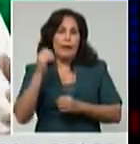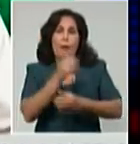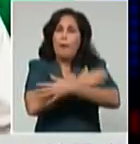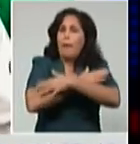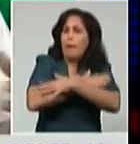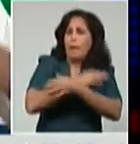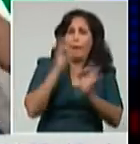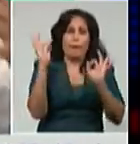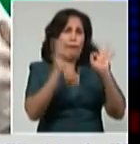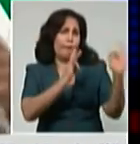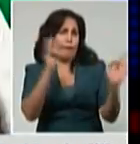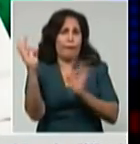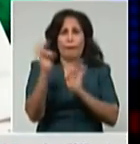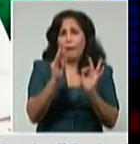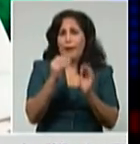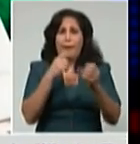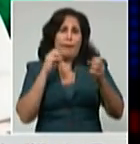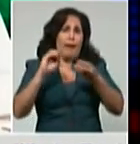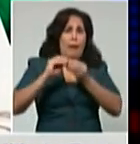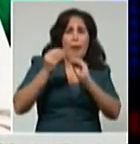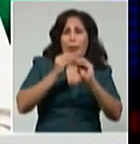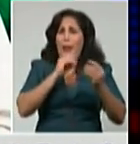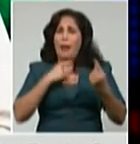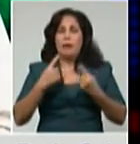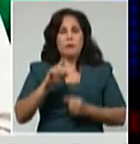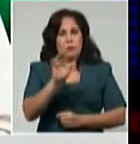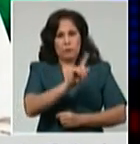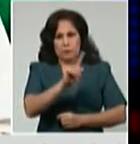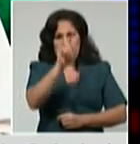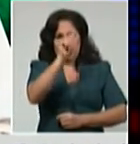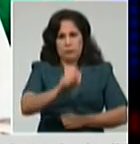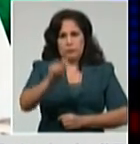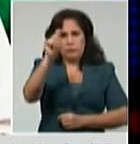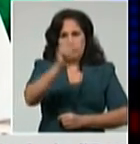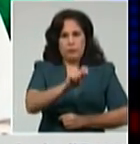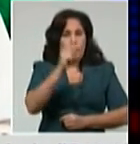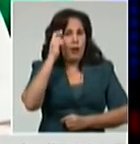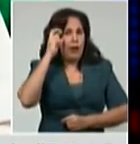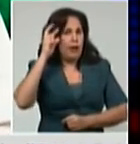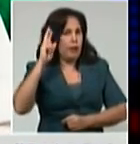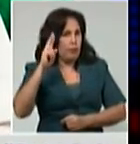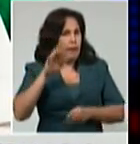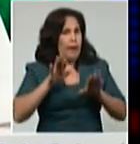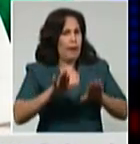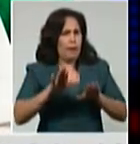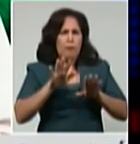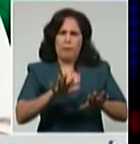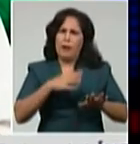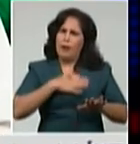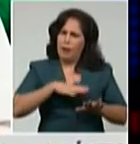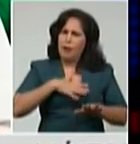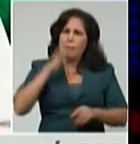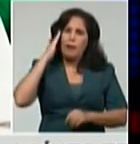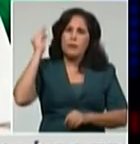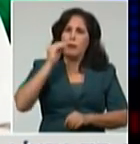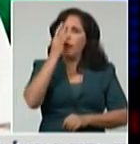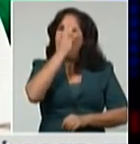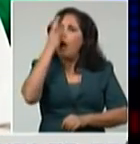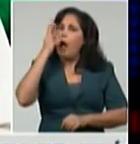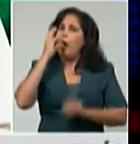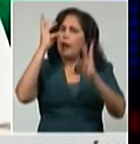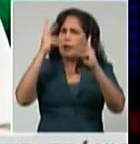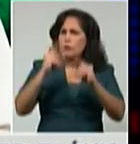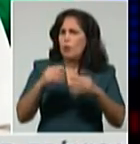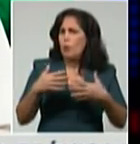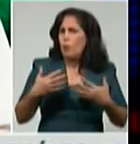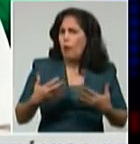el día que llega, son todos los... Eso tenemos que dilatarlo unos días hasta saber que esa persona no viene